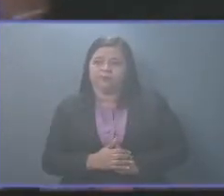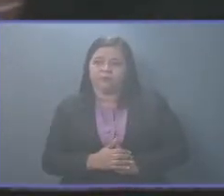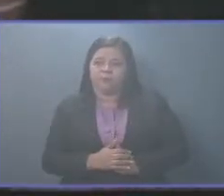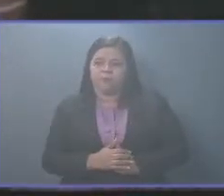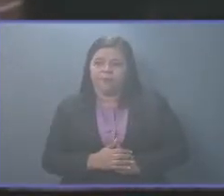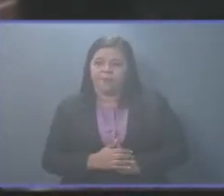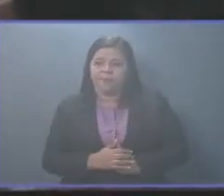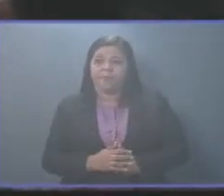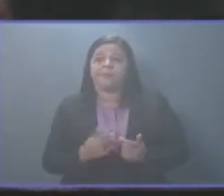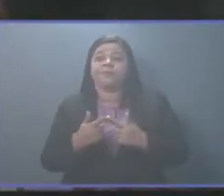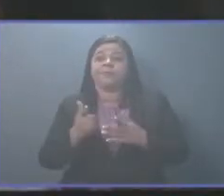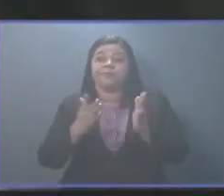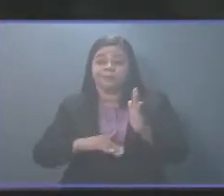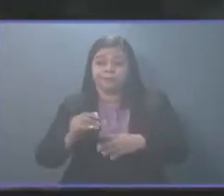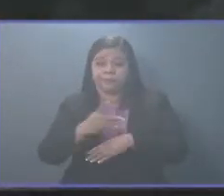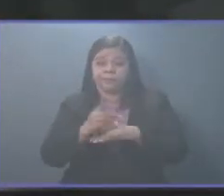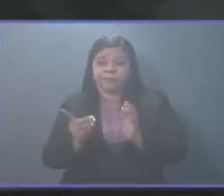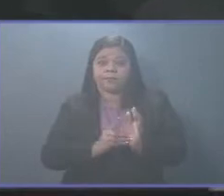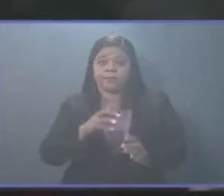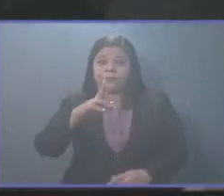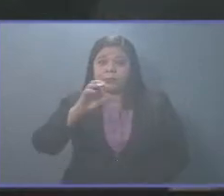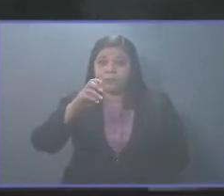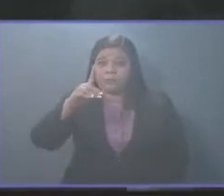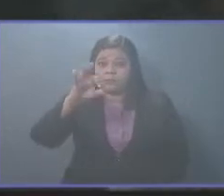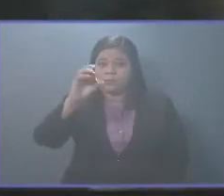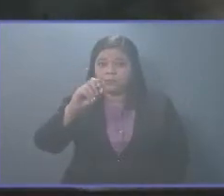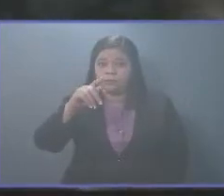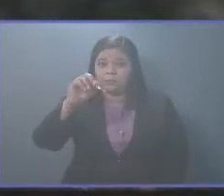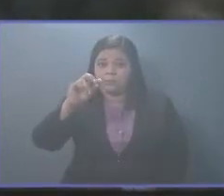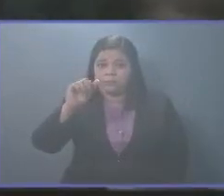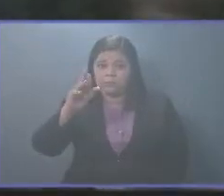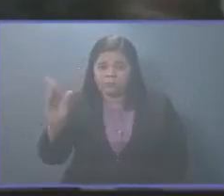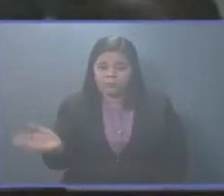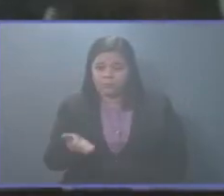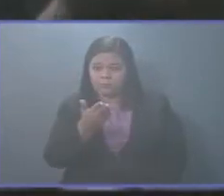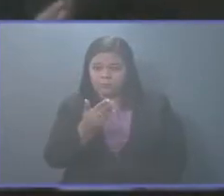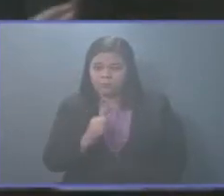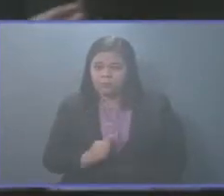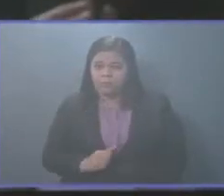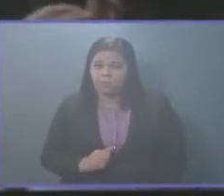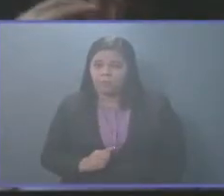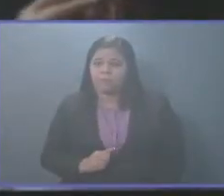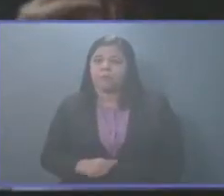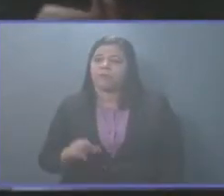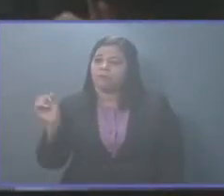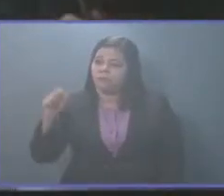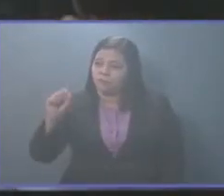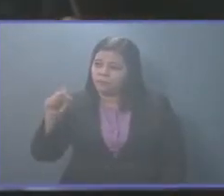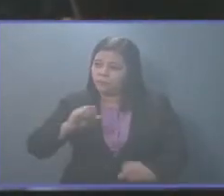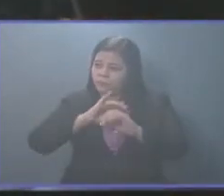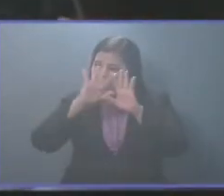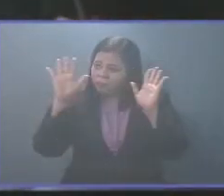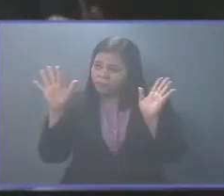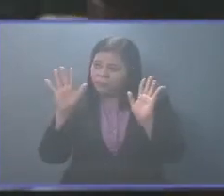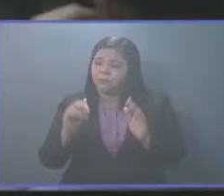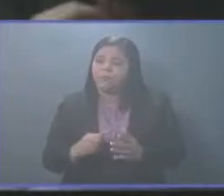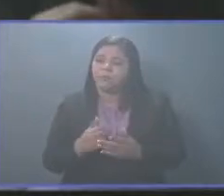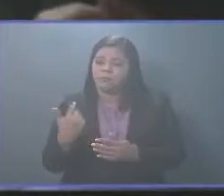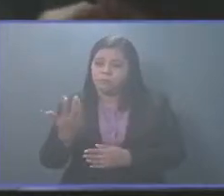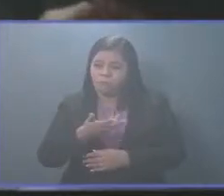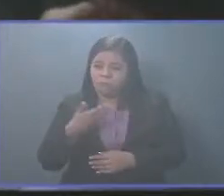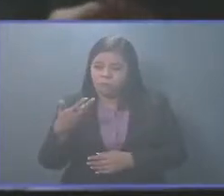Gracias, doctor Parker. Tiene la palabra la diputada Yancy Urbina. Tengo una inquietud que al respecto